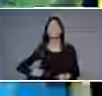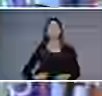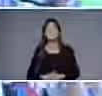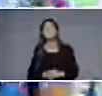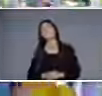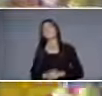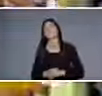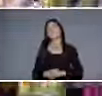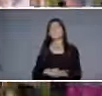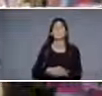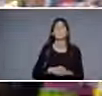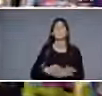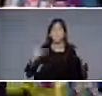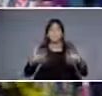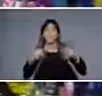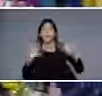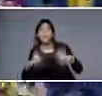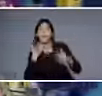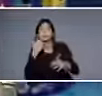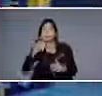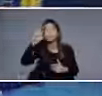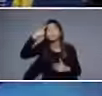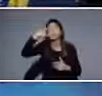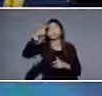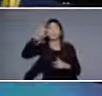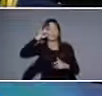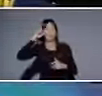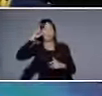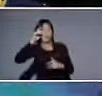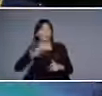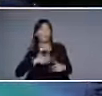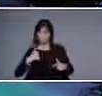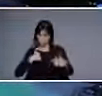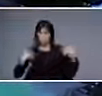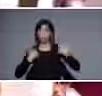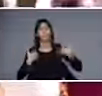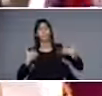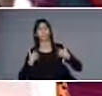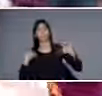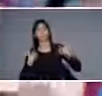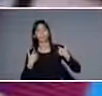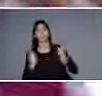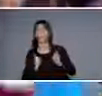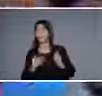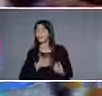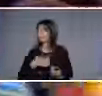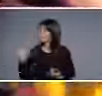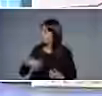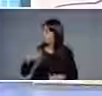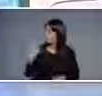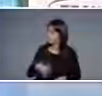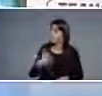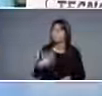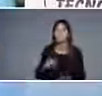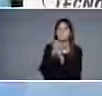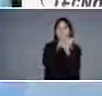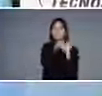hipotecar. Ay, si usted supiera, Paulino, cómo sufro yo en la vida.